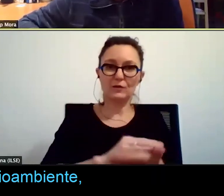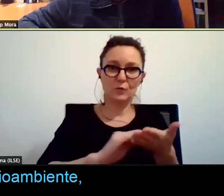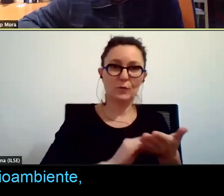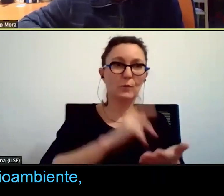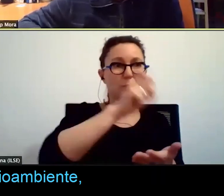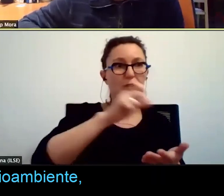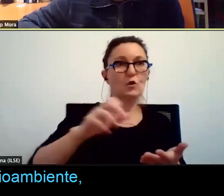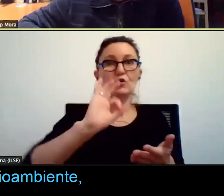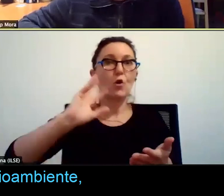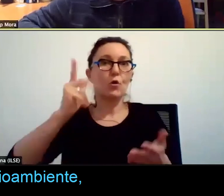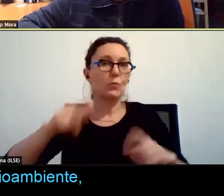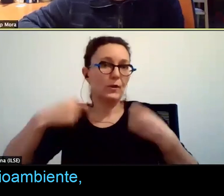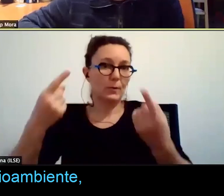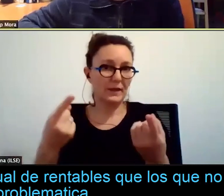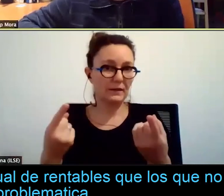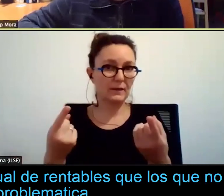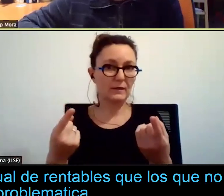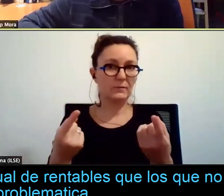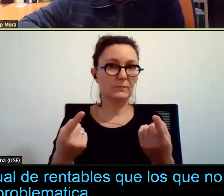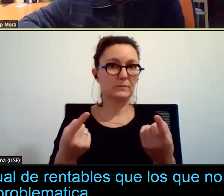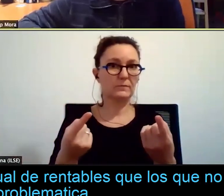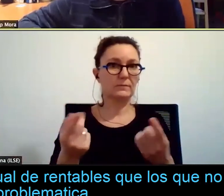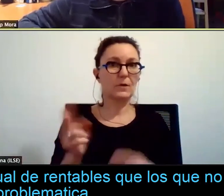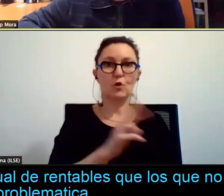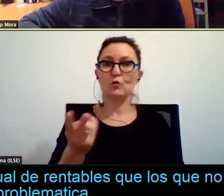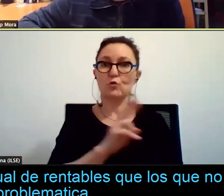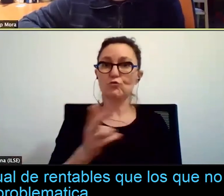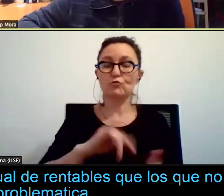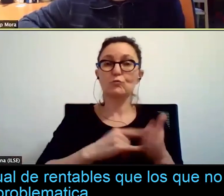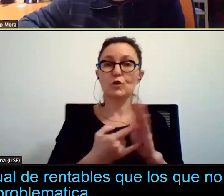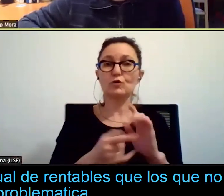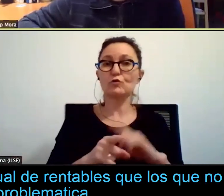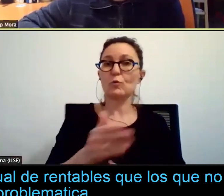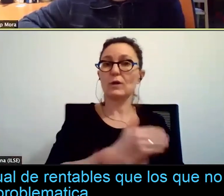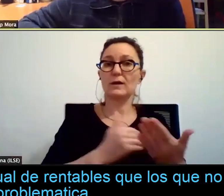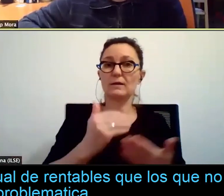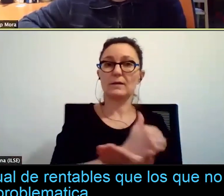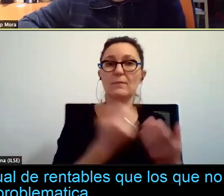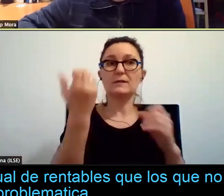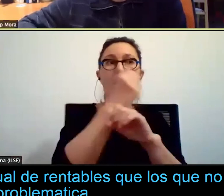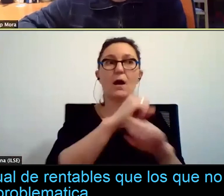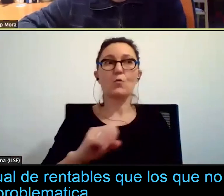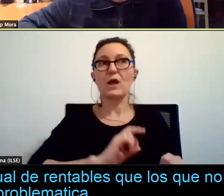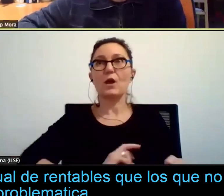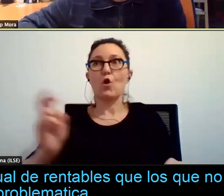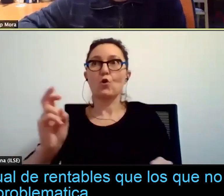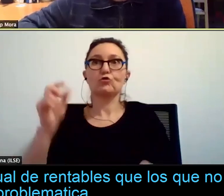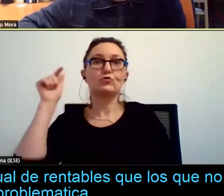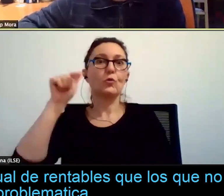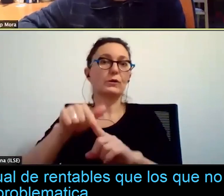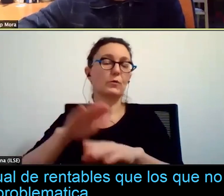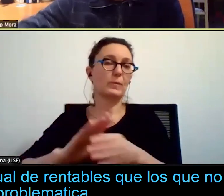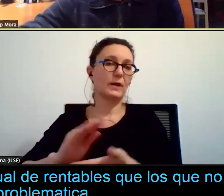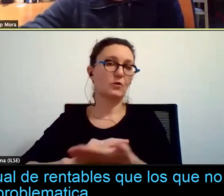ambiente? Que al final pueden ser proyectos igual de rentables que los que inicialmente no quieren resolver o no se enfocan a resolver esa problemática,